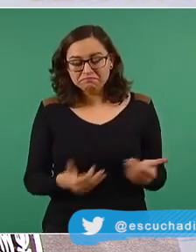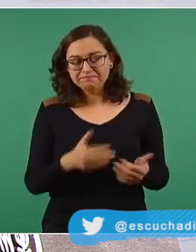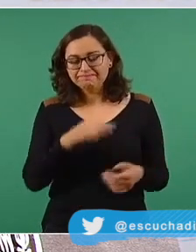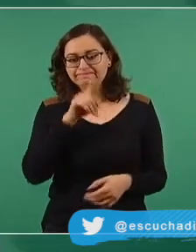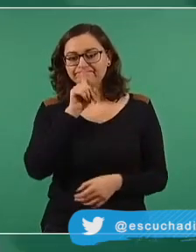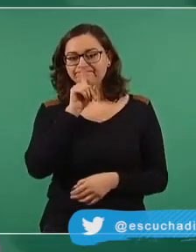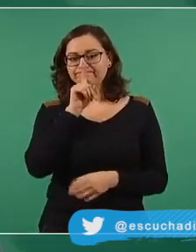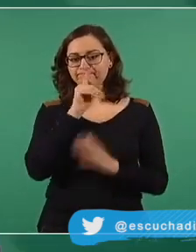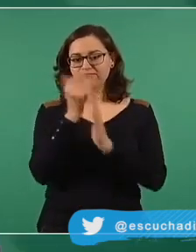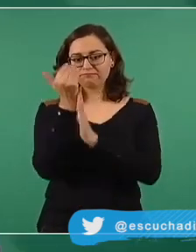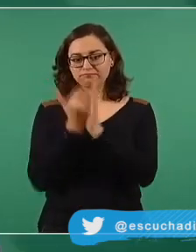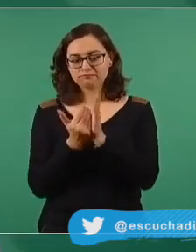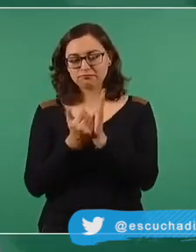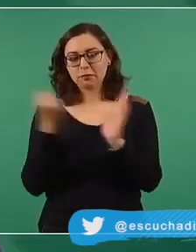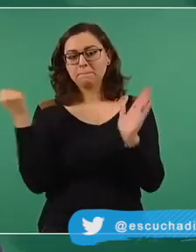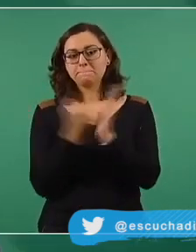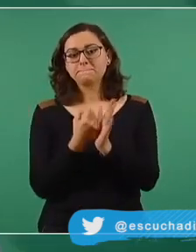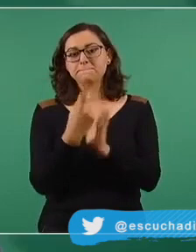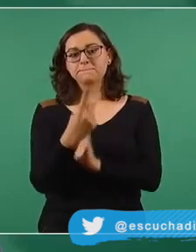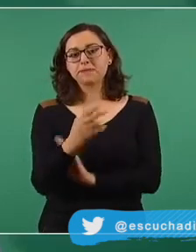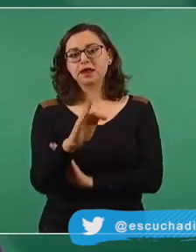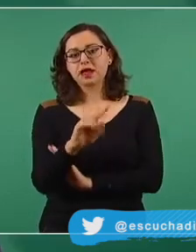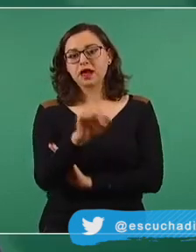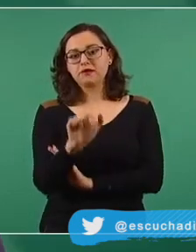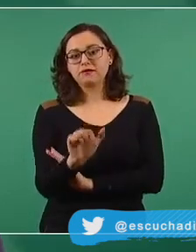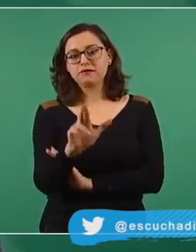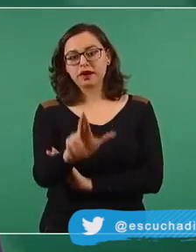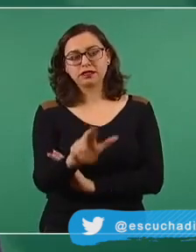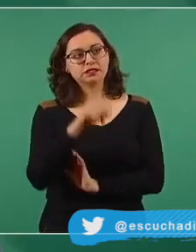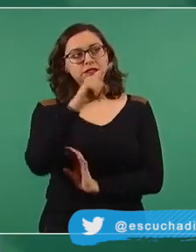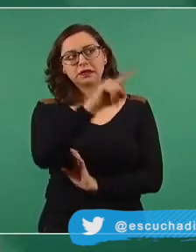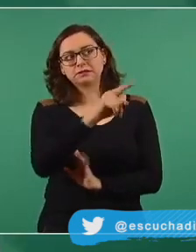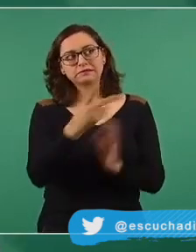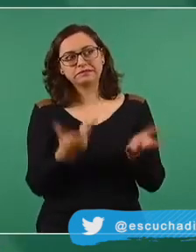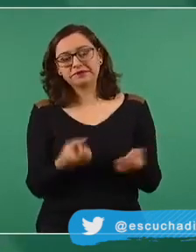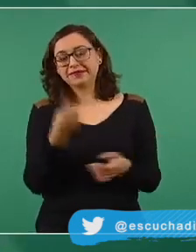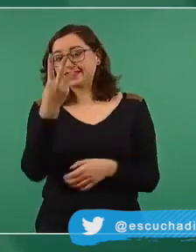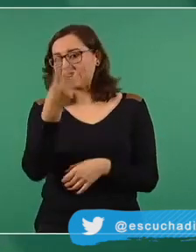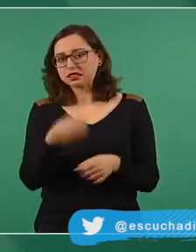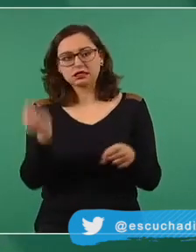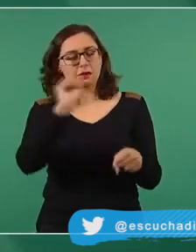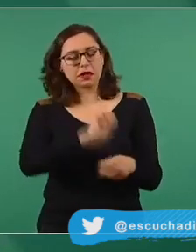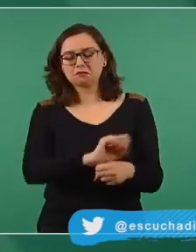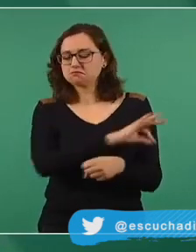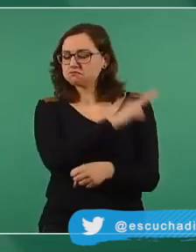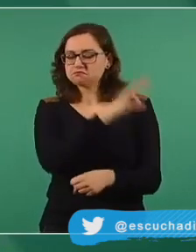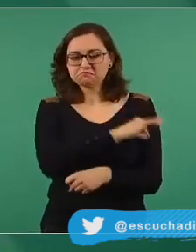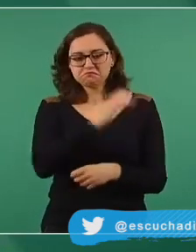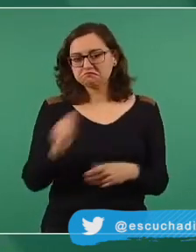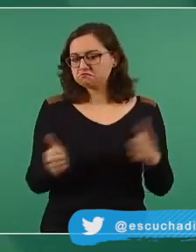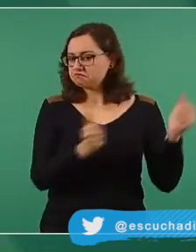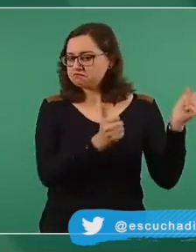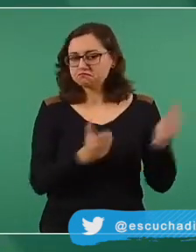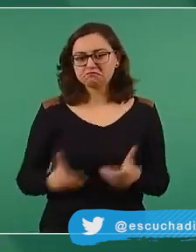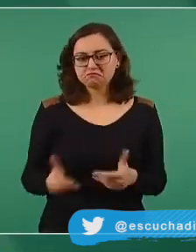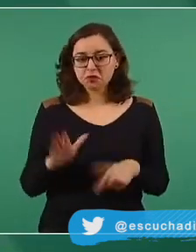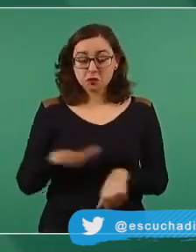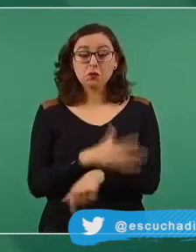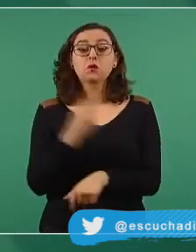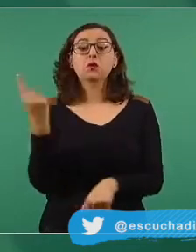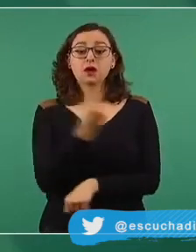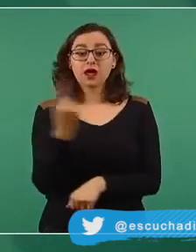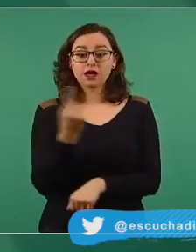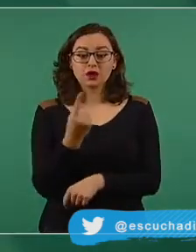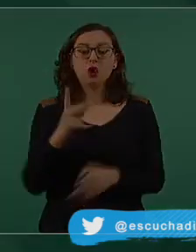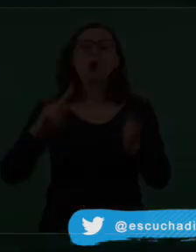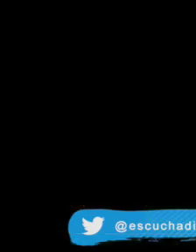Zacatecas, con avance del 71 al 79%. Este lunes arribaron a nuestro país